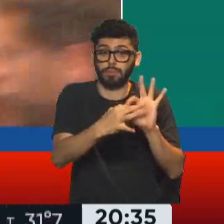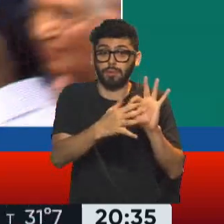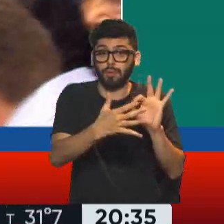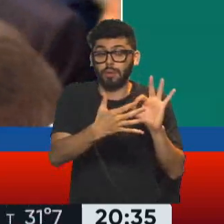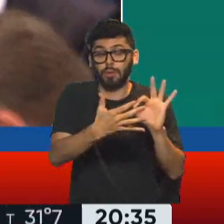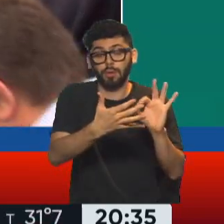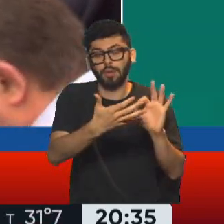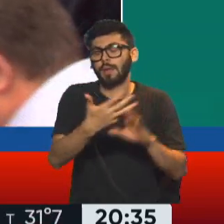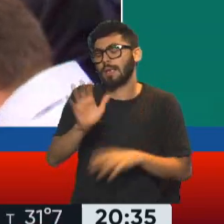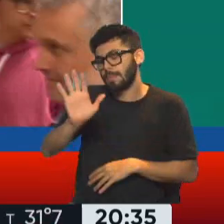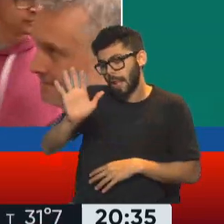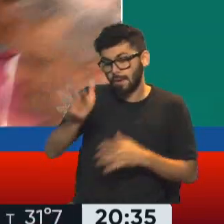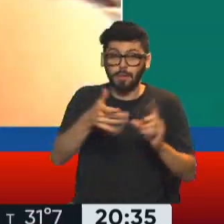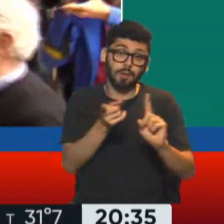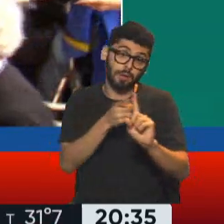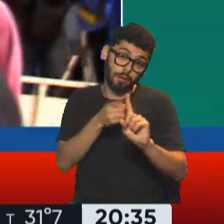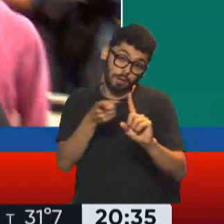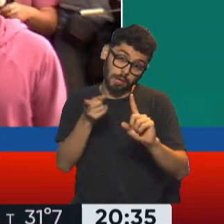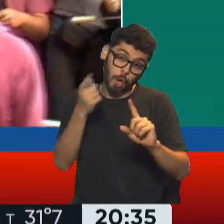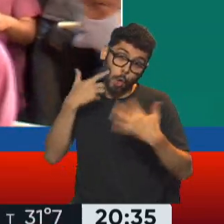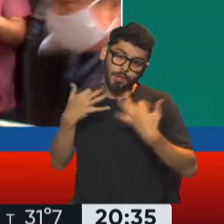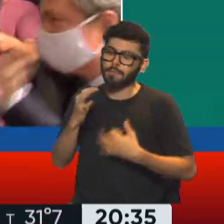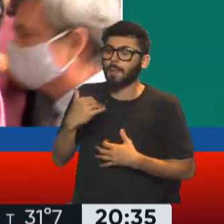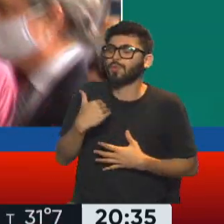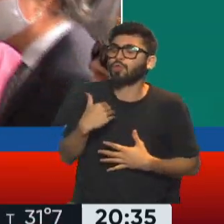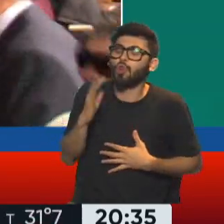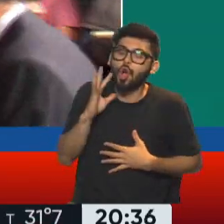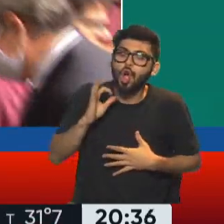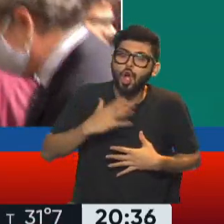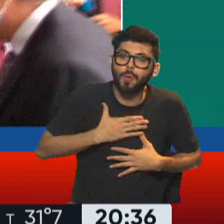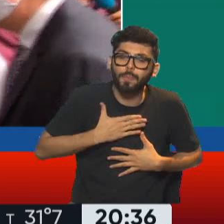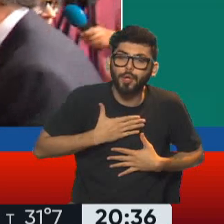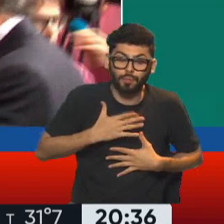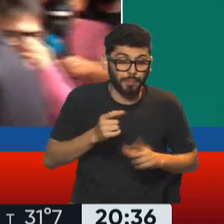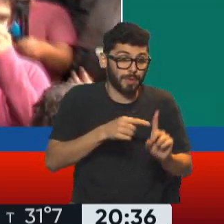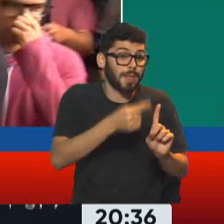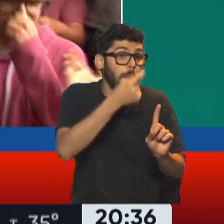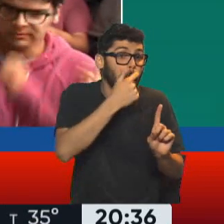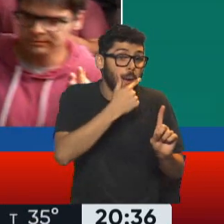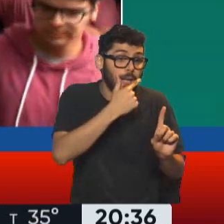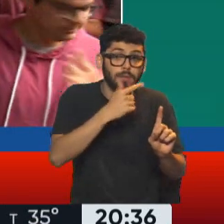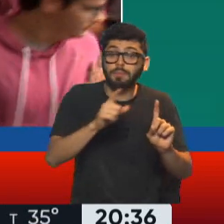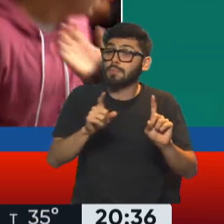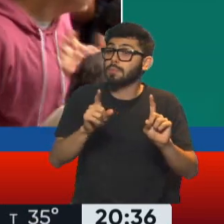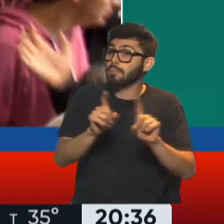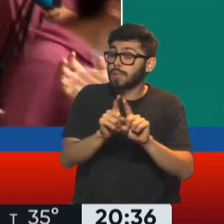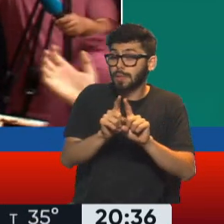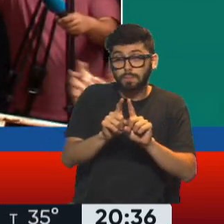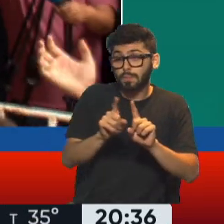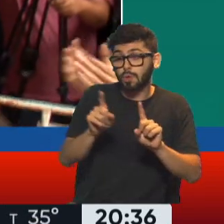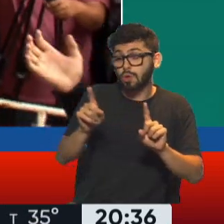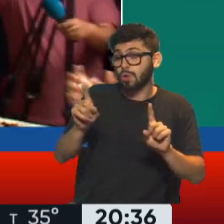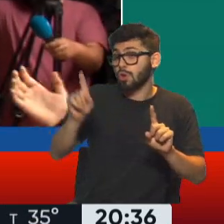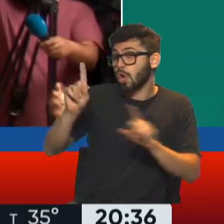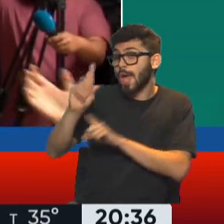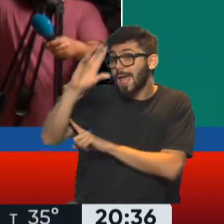determinados sectores de la justicia. Yo opino esto respecto a lo que se está haciendo con Mauricio Macri y respecto a lo que se está haciendo